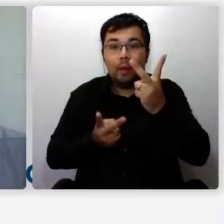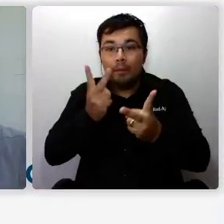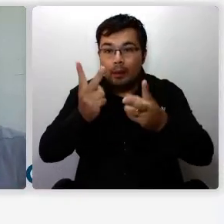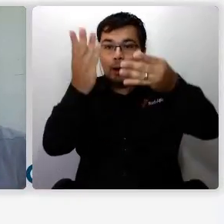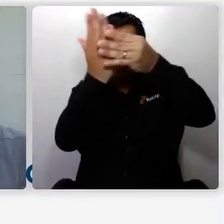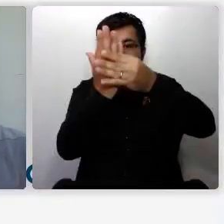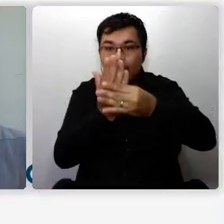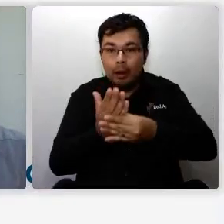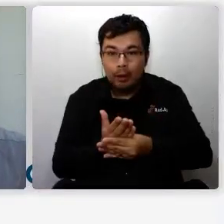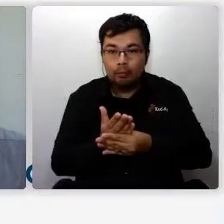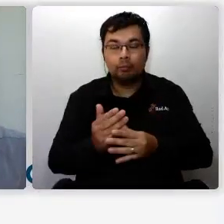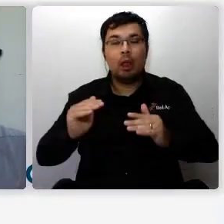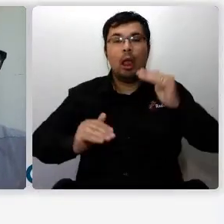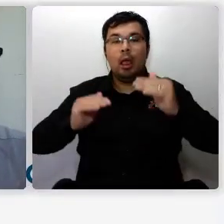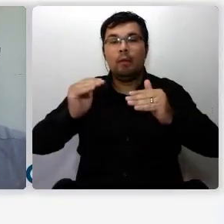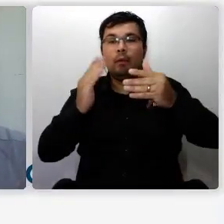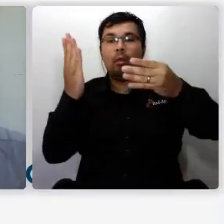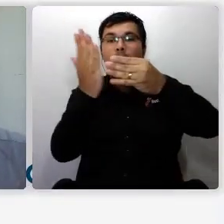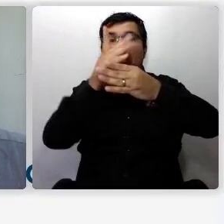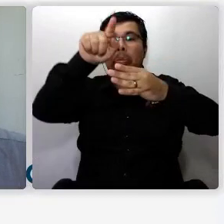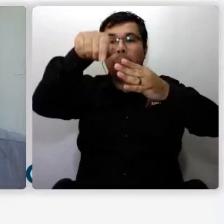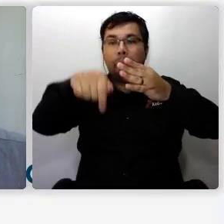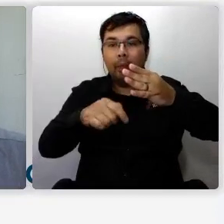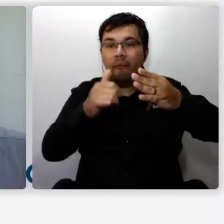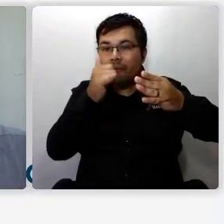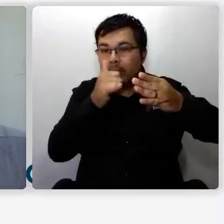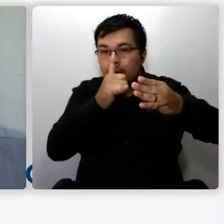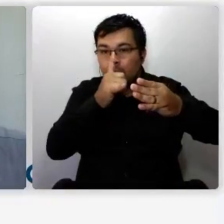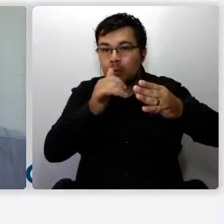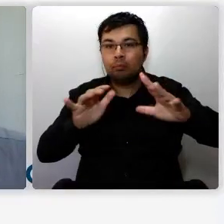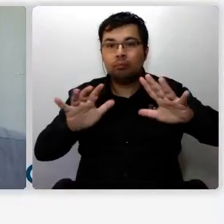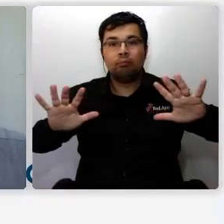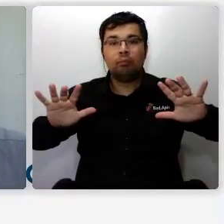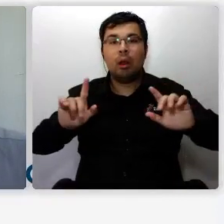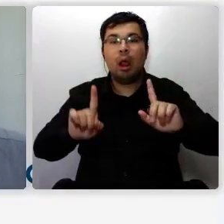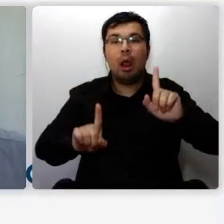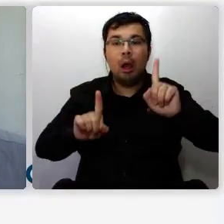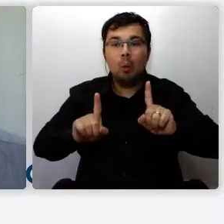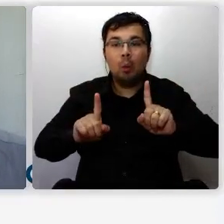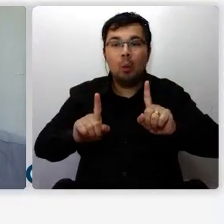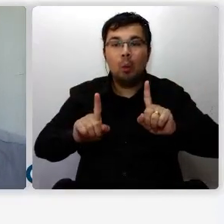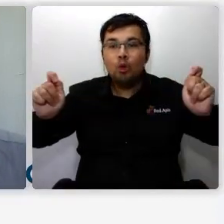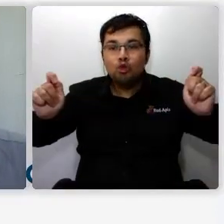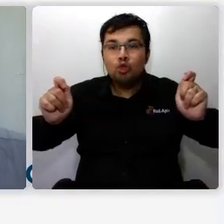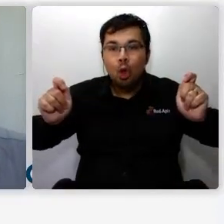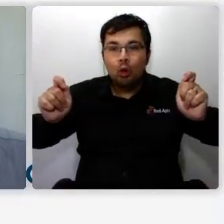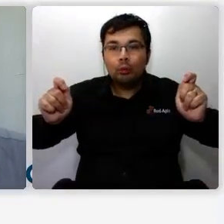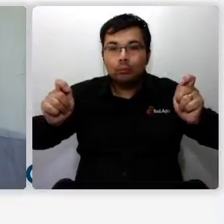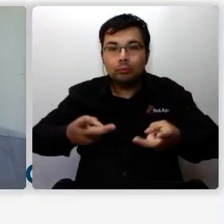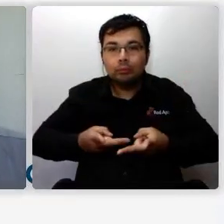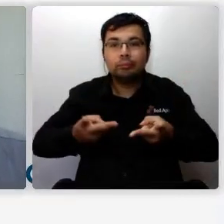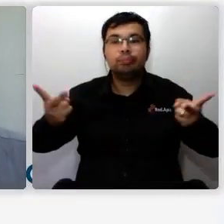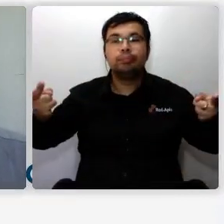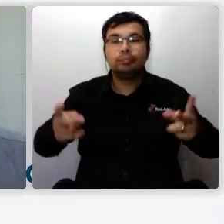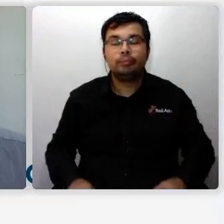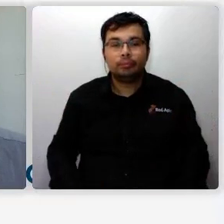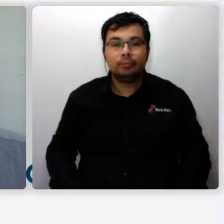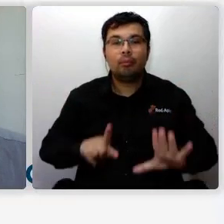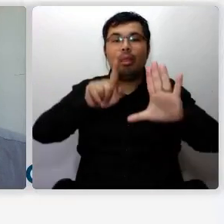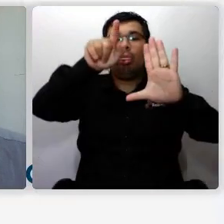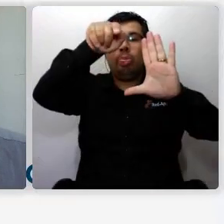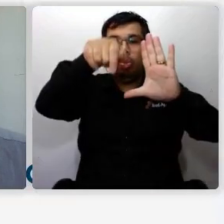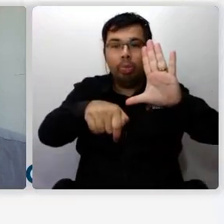entrada. Podemos caer en no deseado, podemos caer en promociones, podemos caer en los spam porque lamentablemente es así. Y si no le tienen